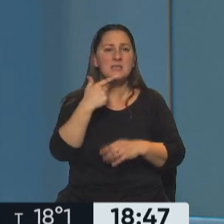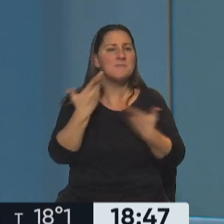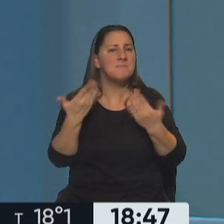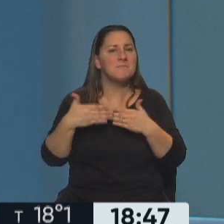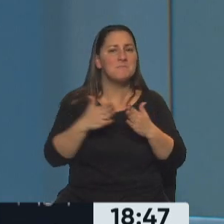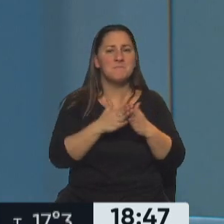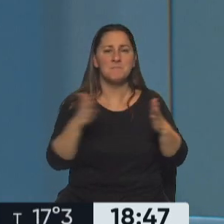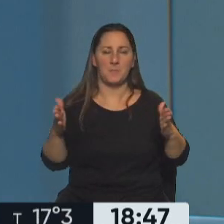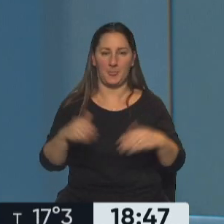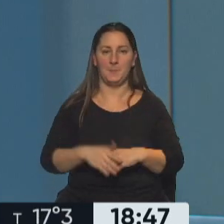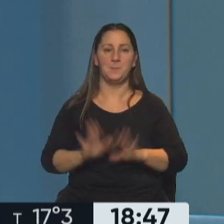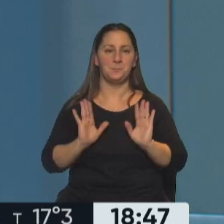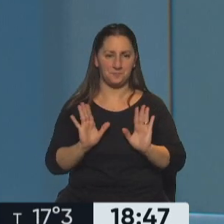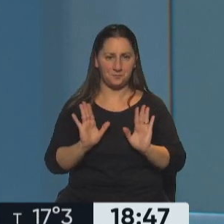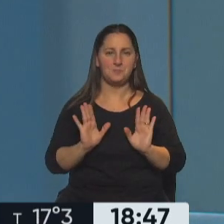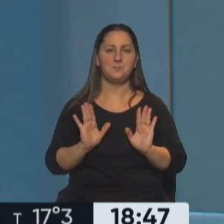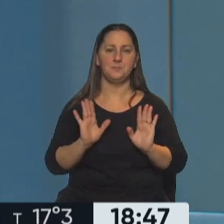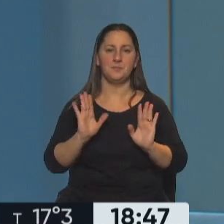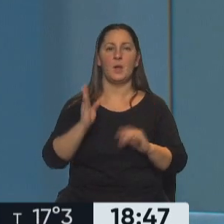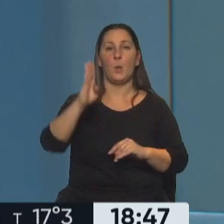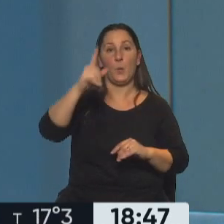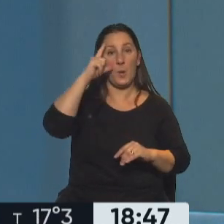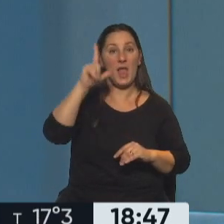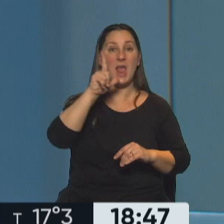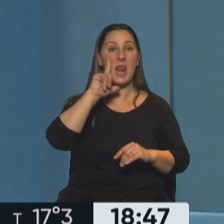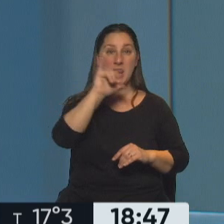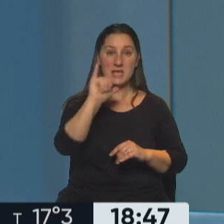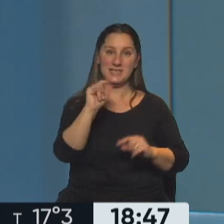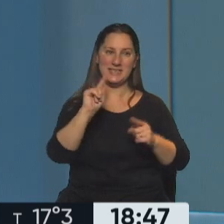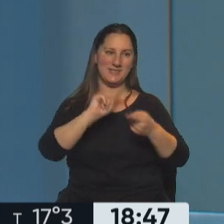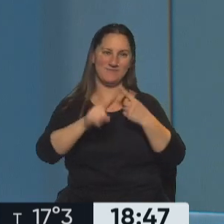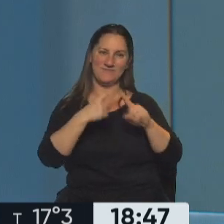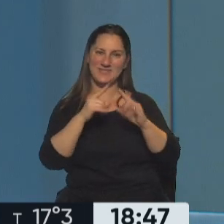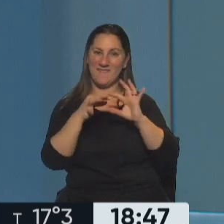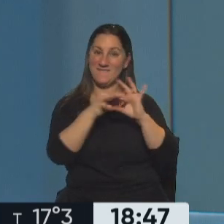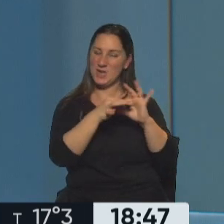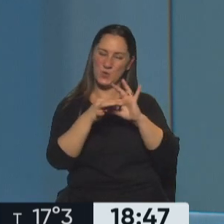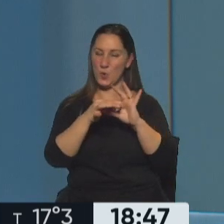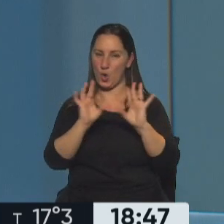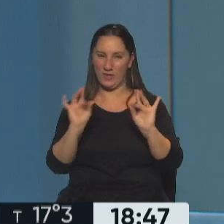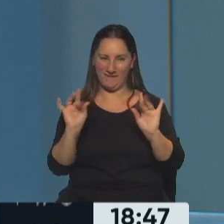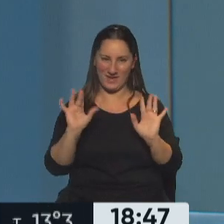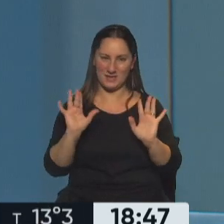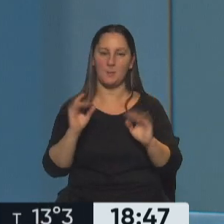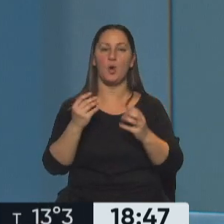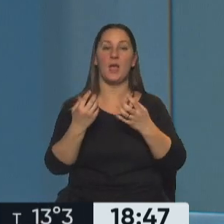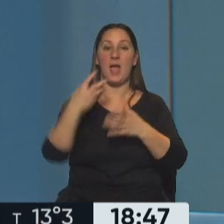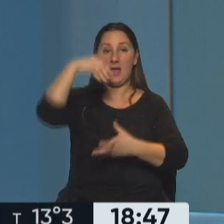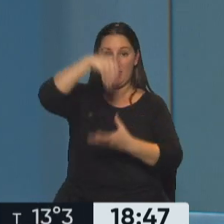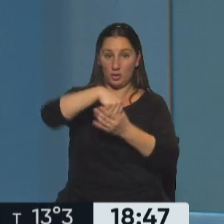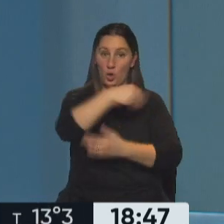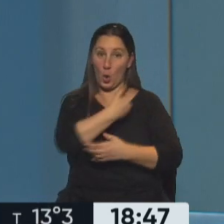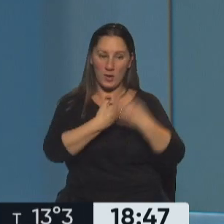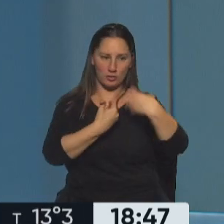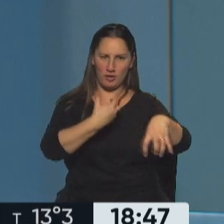una relación bastante tensa con Vélez en ese sentido, ¿no? Porque ¿por qué? Había varios sectores dentro del gobierno que decían Vélez